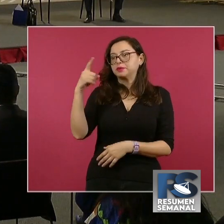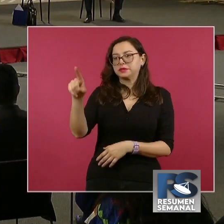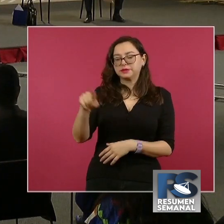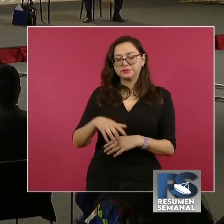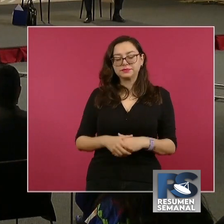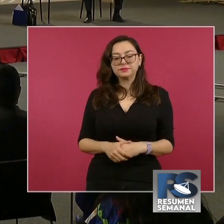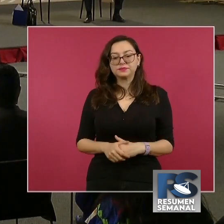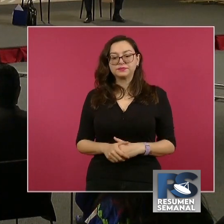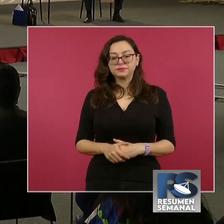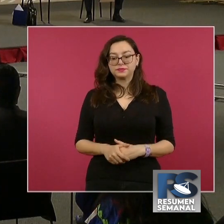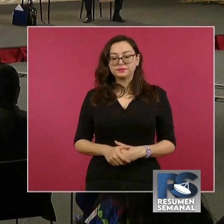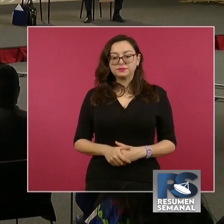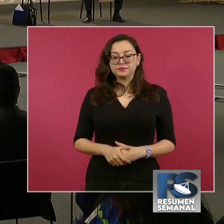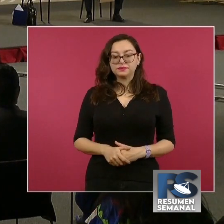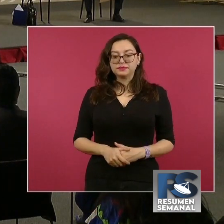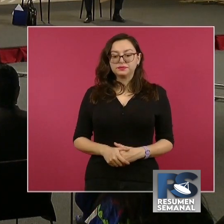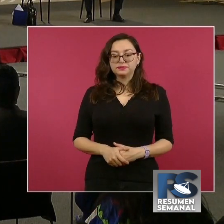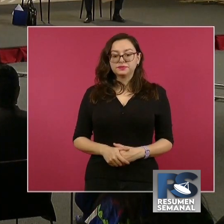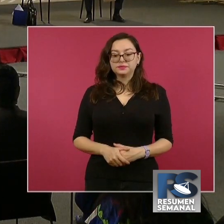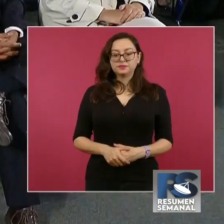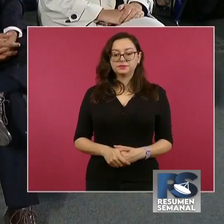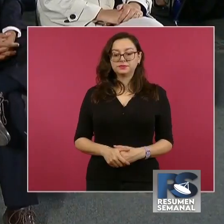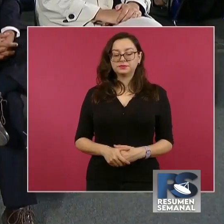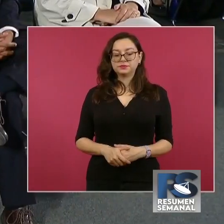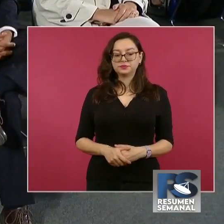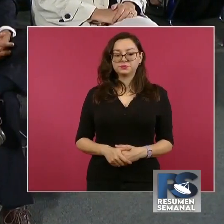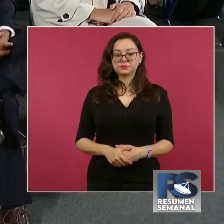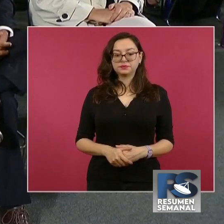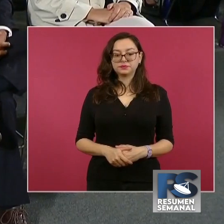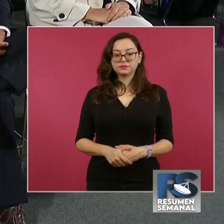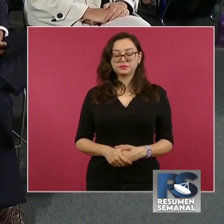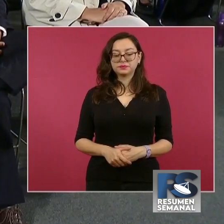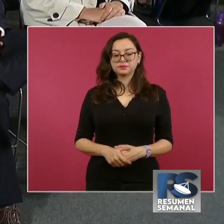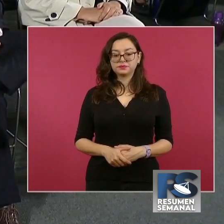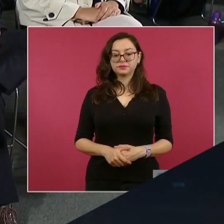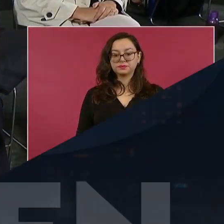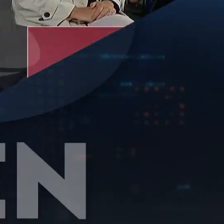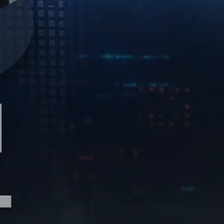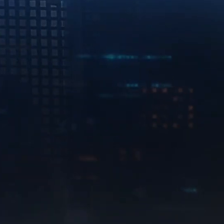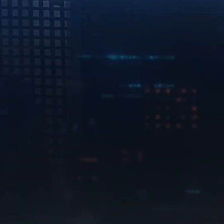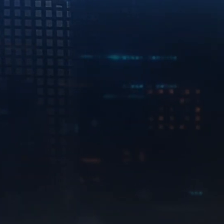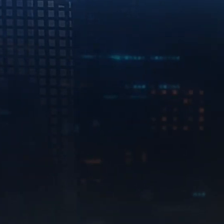evite un precedente de impunidad rtv más